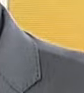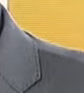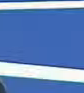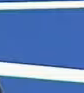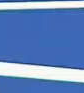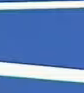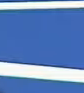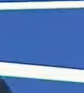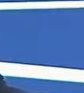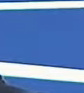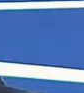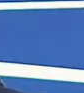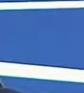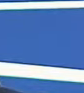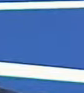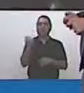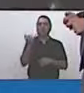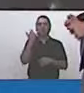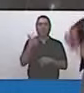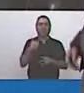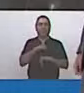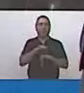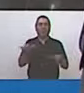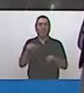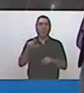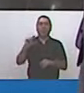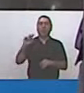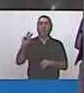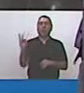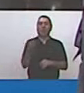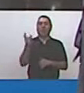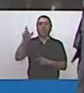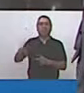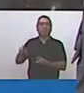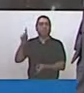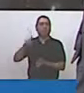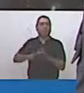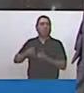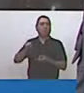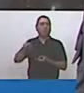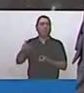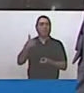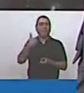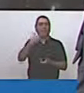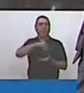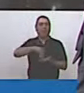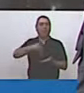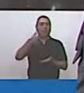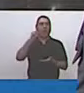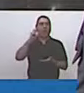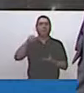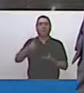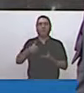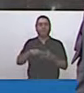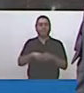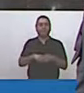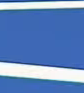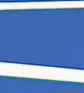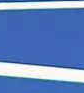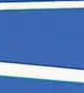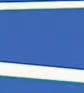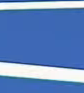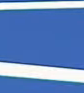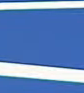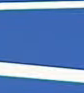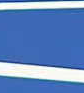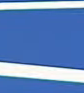que sostener 31 31 asesores hoy estábamos contándoos entramos en la página 31 asesores